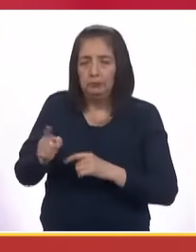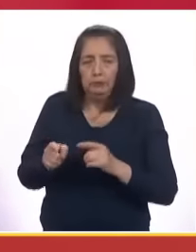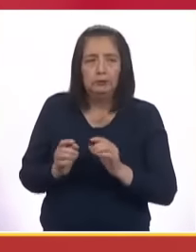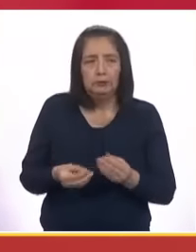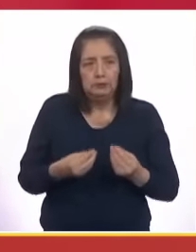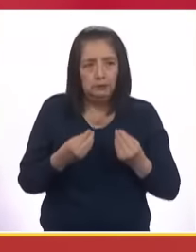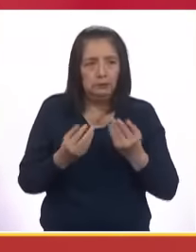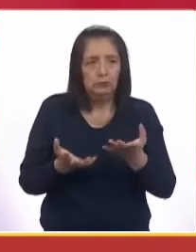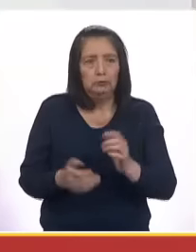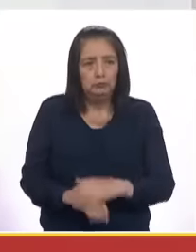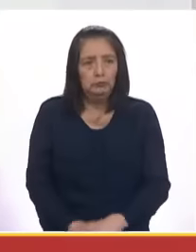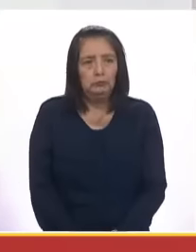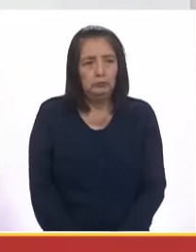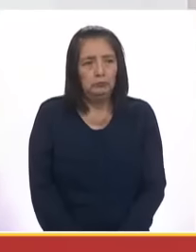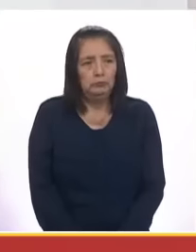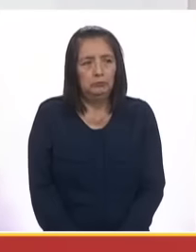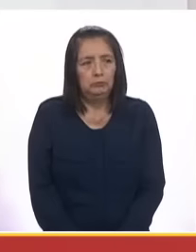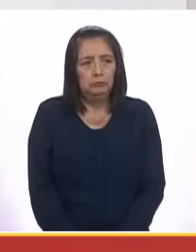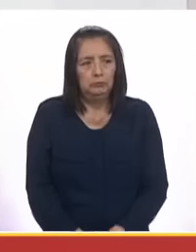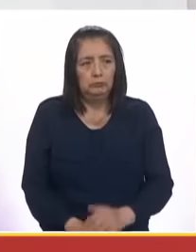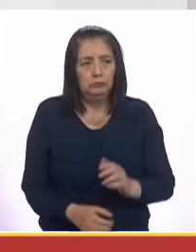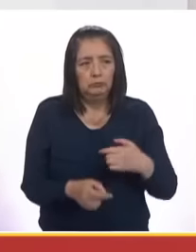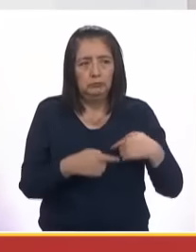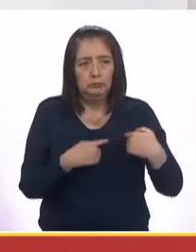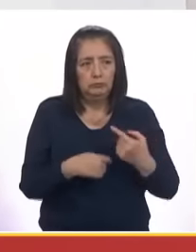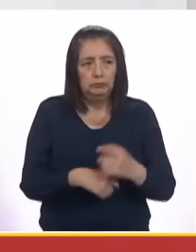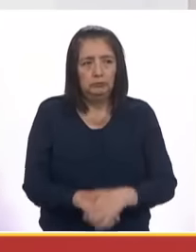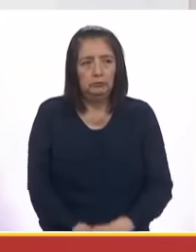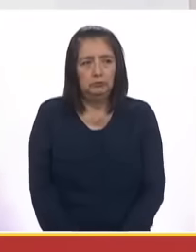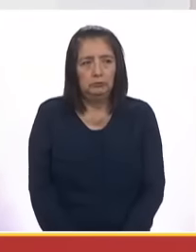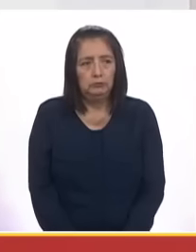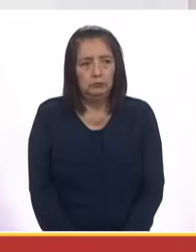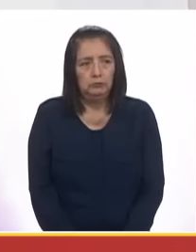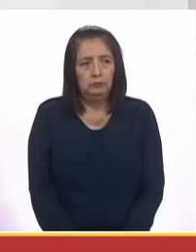está depositando nuestros corazones